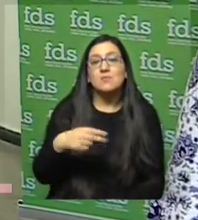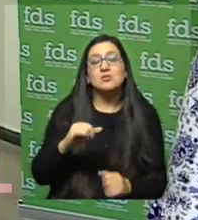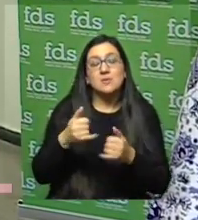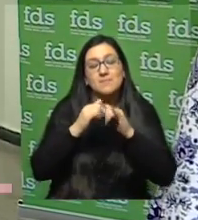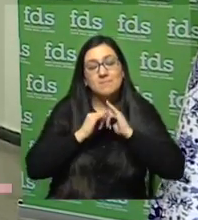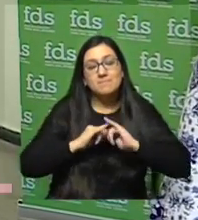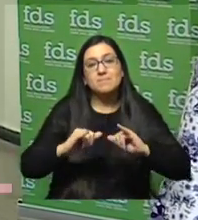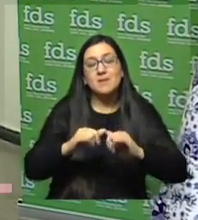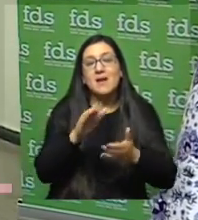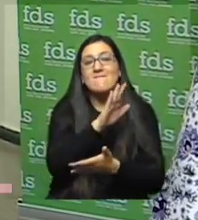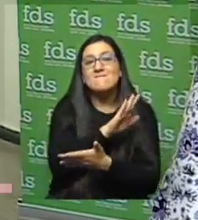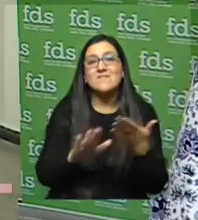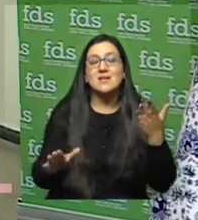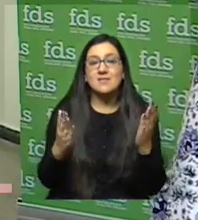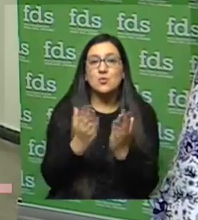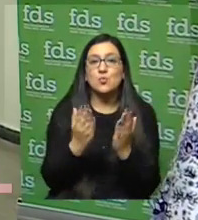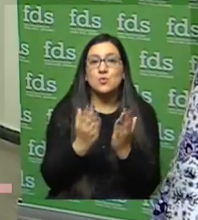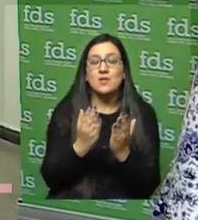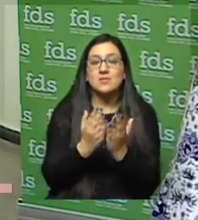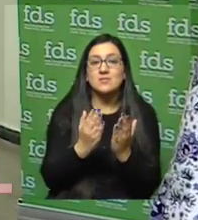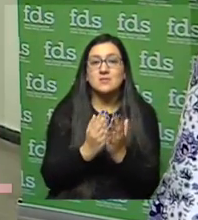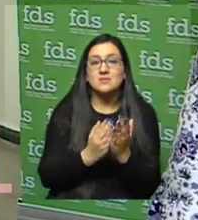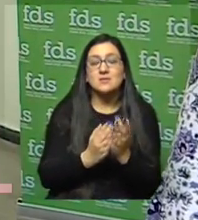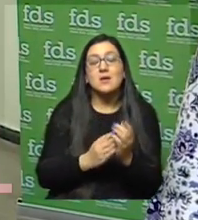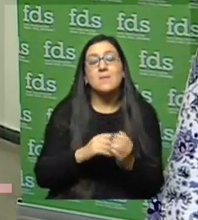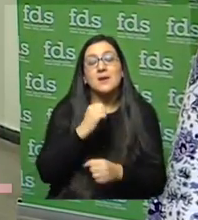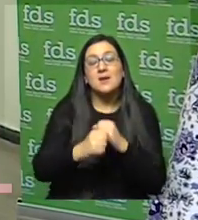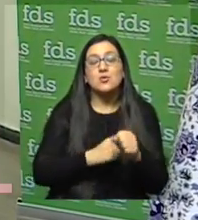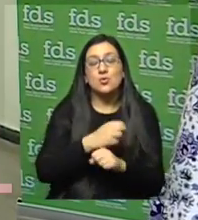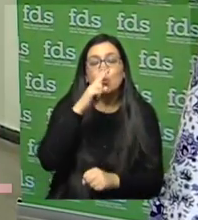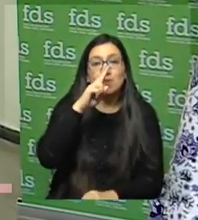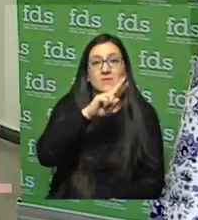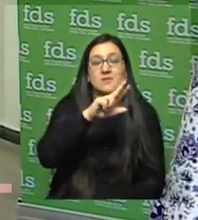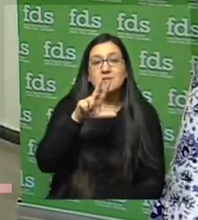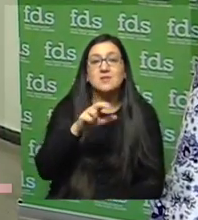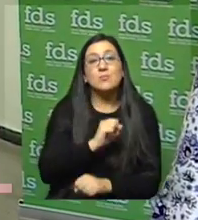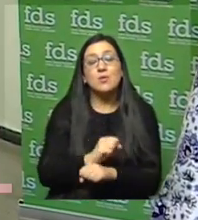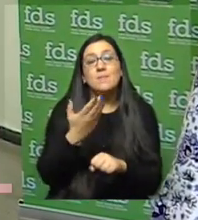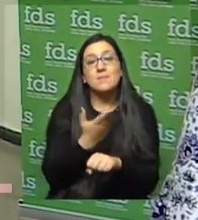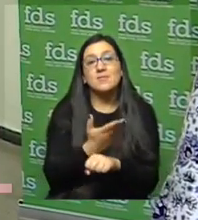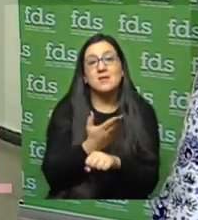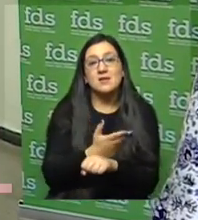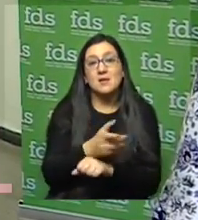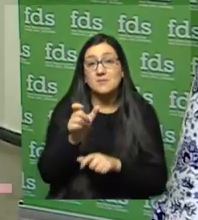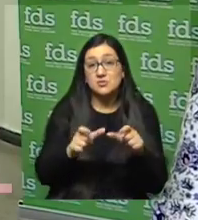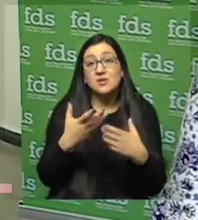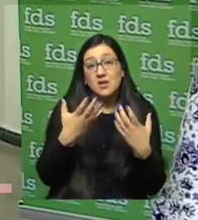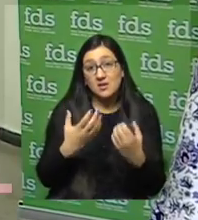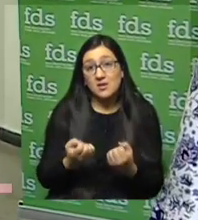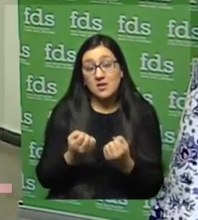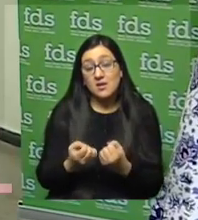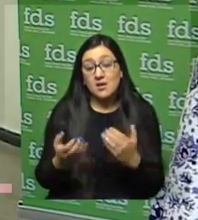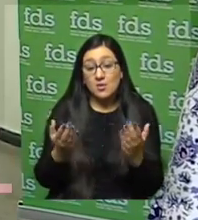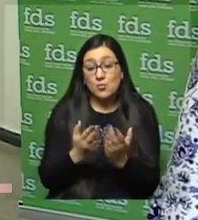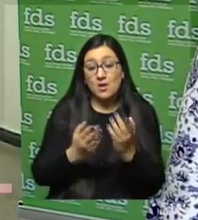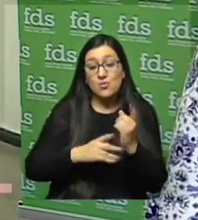solicitudes para las becas de estudiantes terciarios para el año 2023. Pueden solicitar la beca aquellos quienes pretendan estudiar